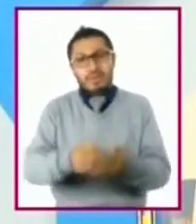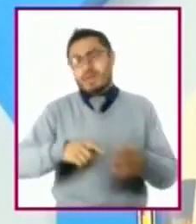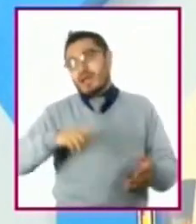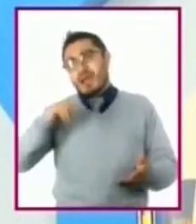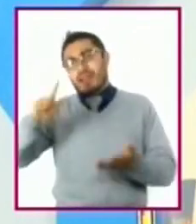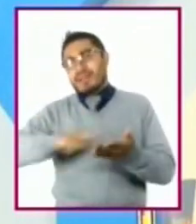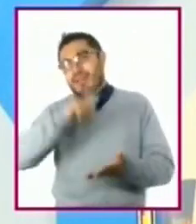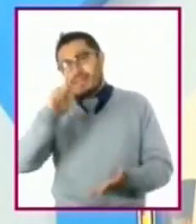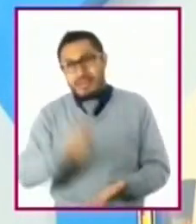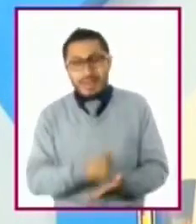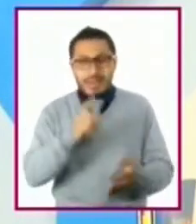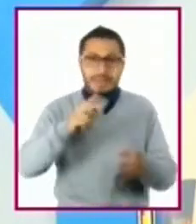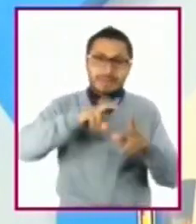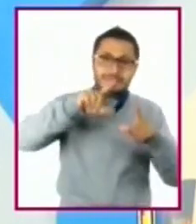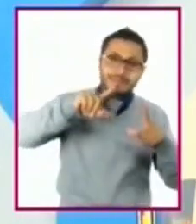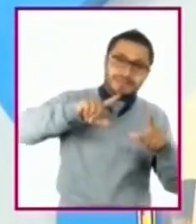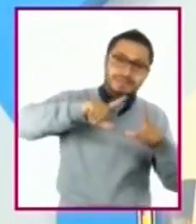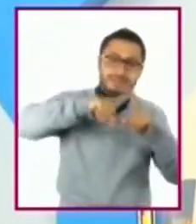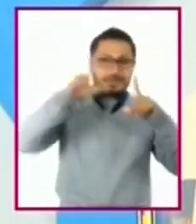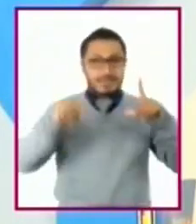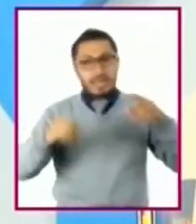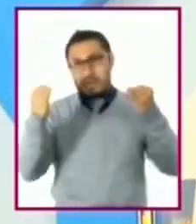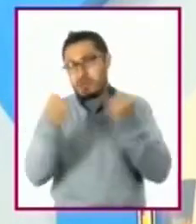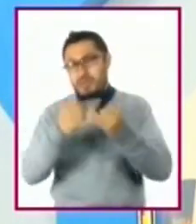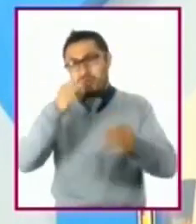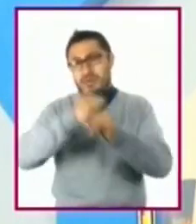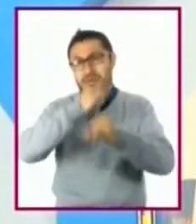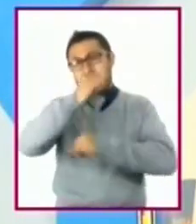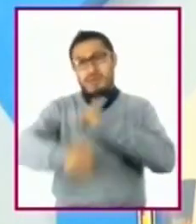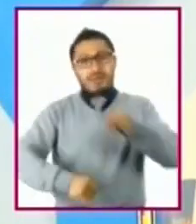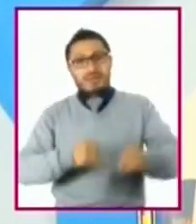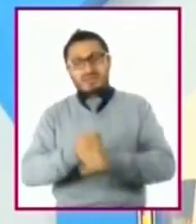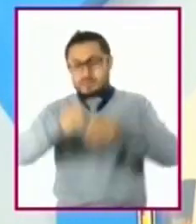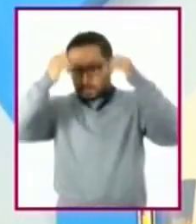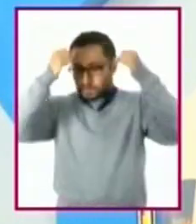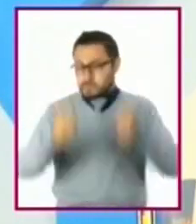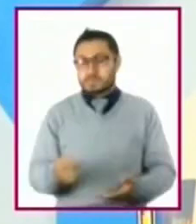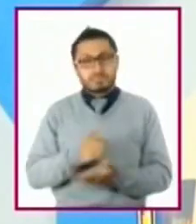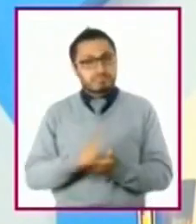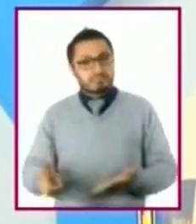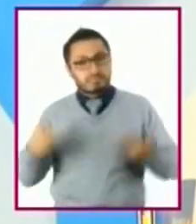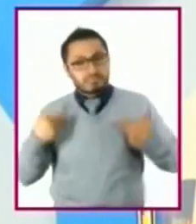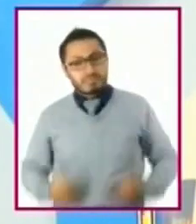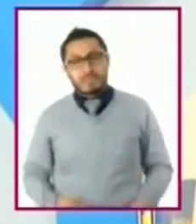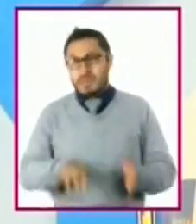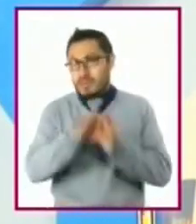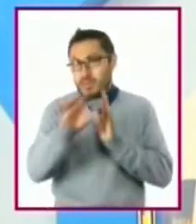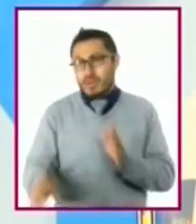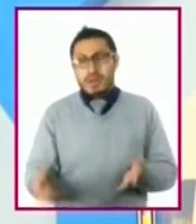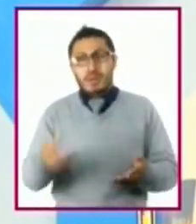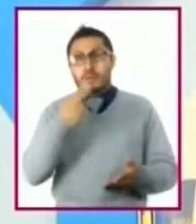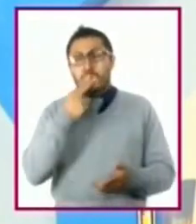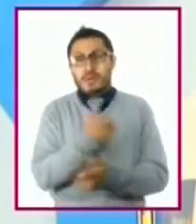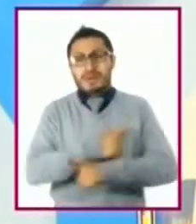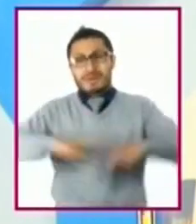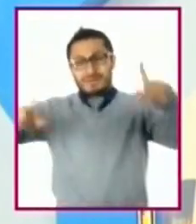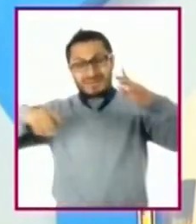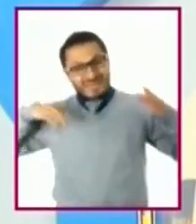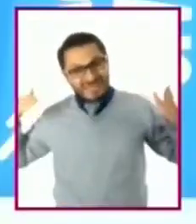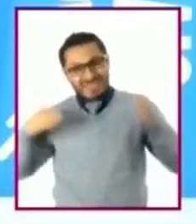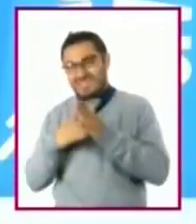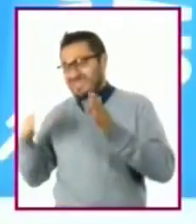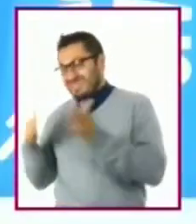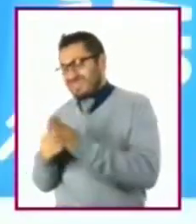cuya finalidad es garantizar los derechos humanos. Entre estos, el ejercicio de la libertad sin distinción